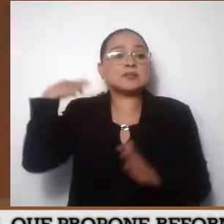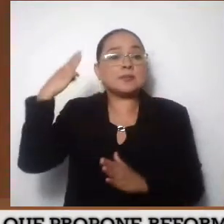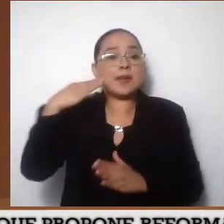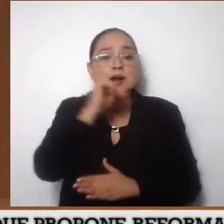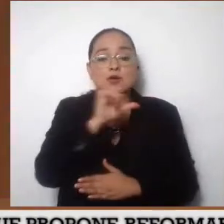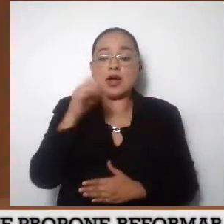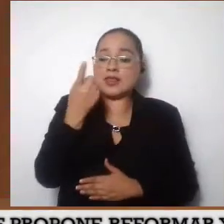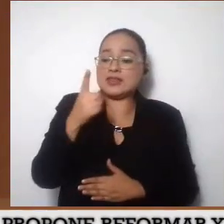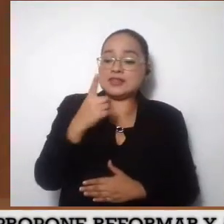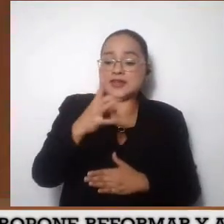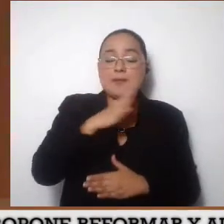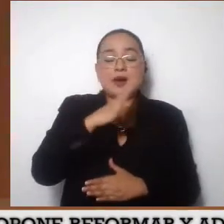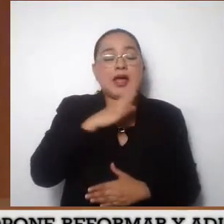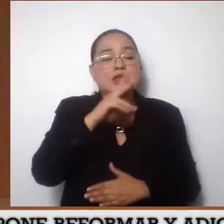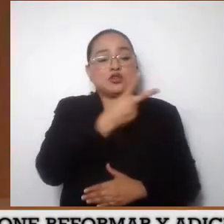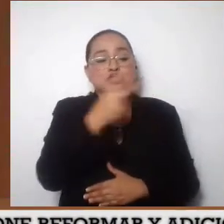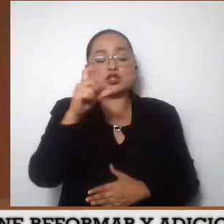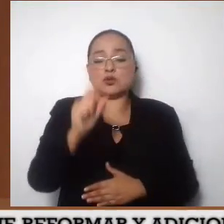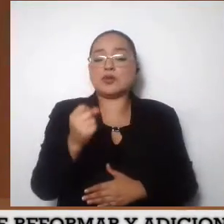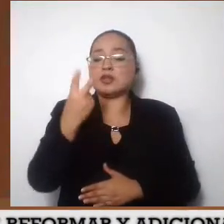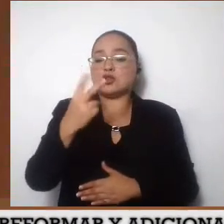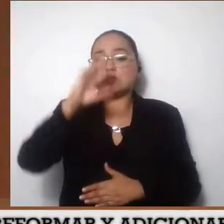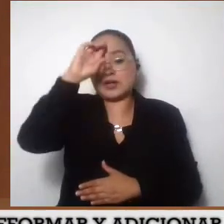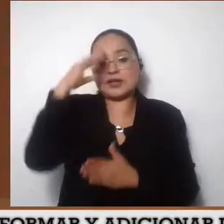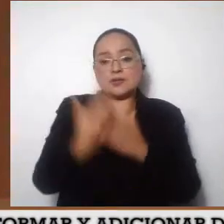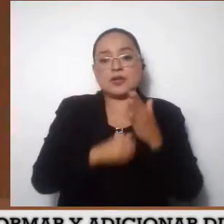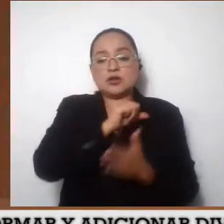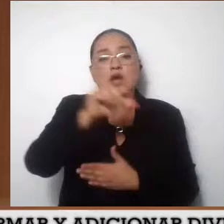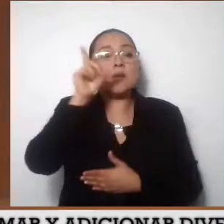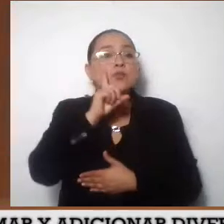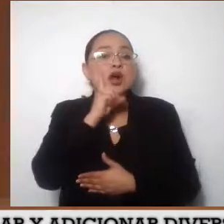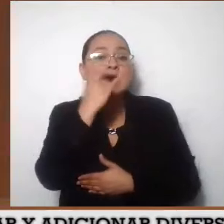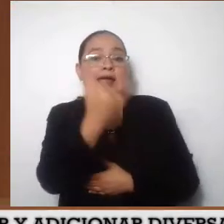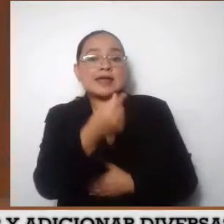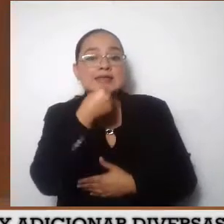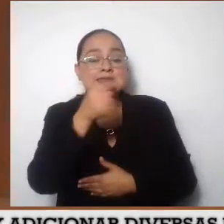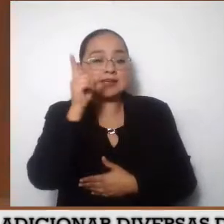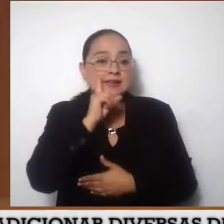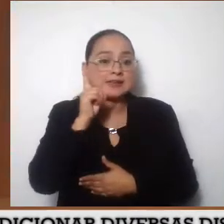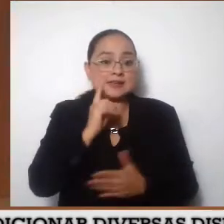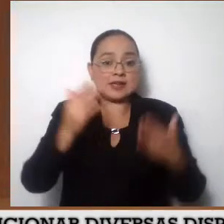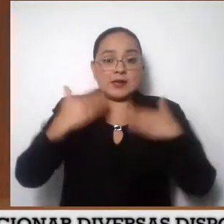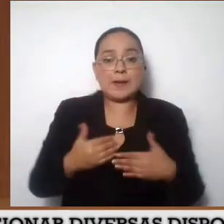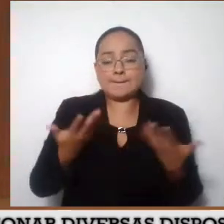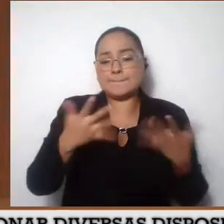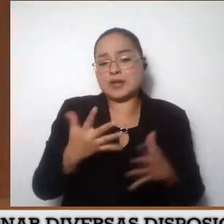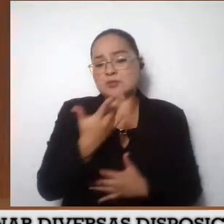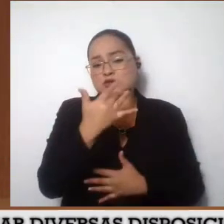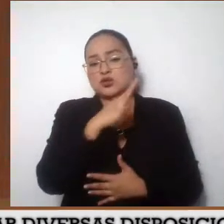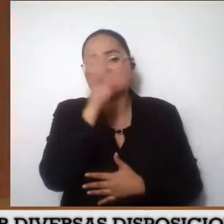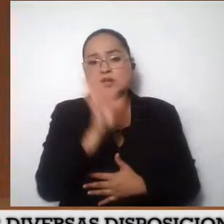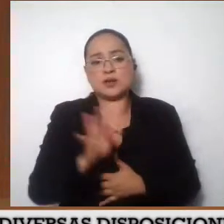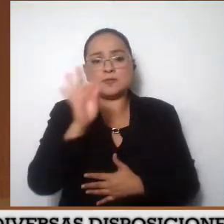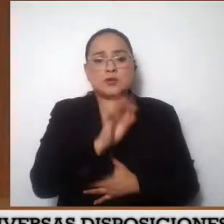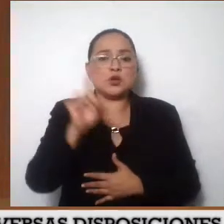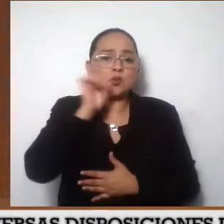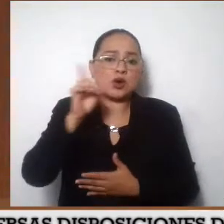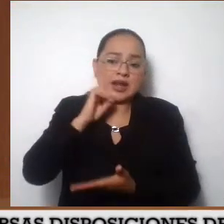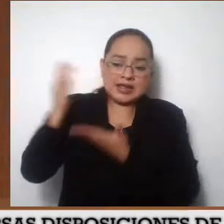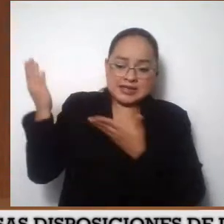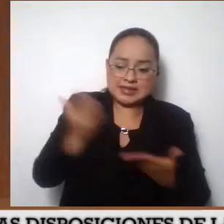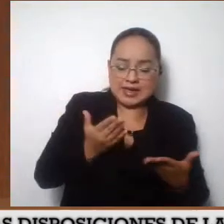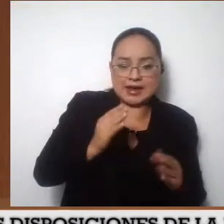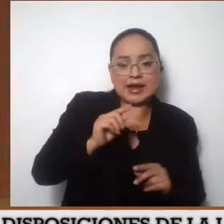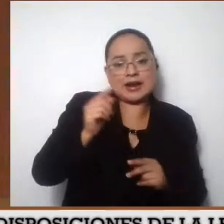ocurrieron 222 delitos hacia mujeres y niñas. Se estima que más de la mitad de las mujeres que pasaron por el estado de Sinaloa